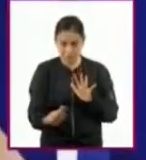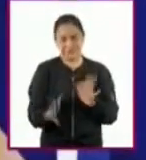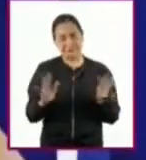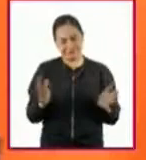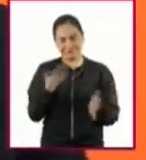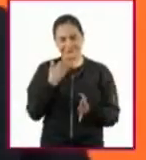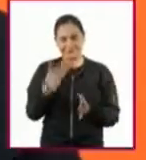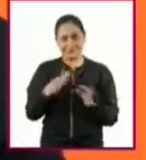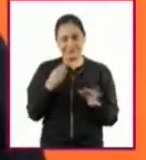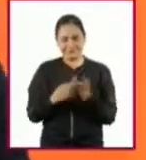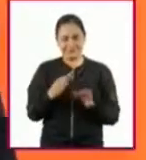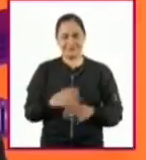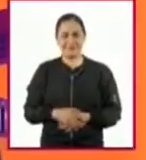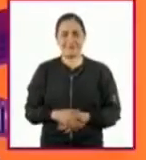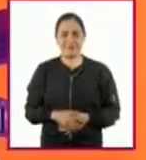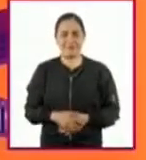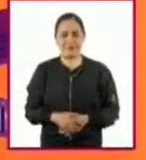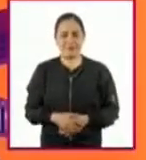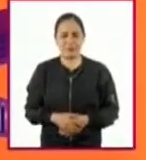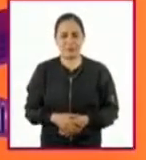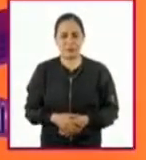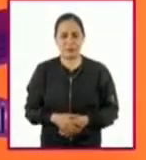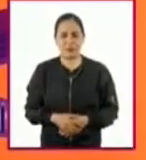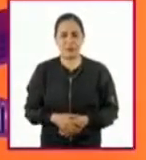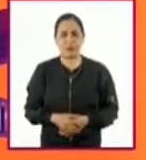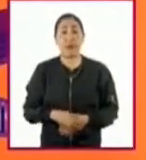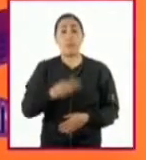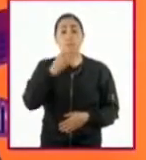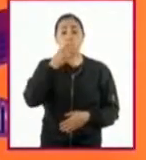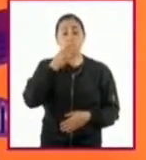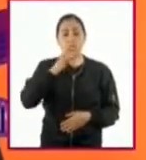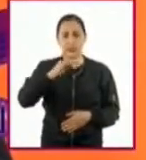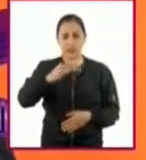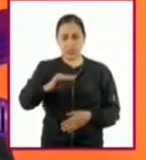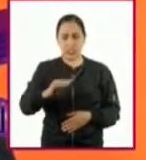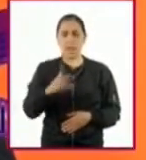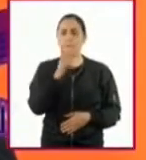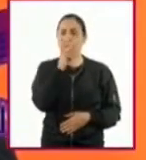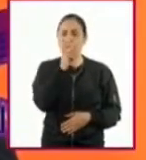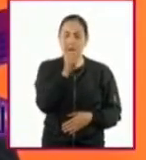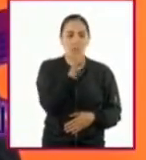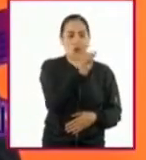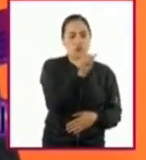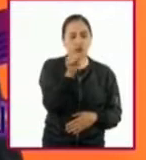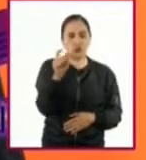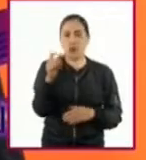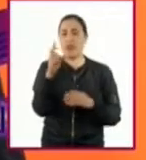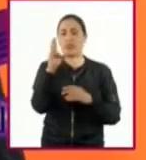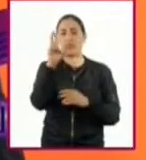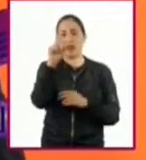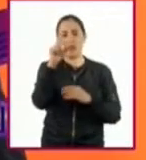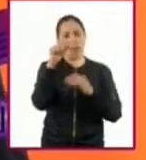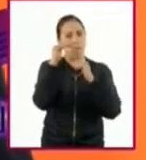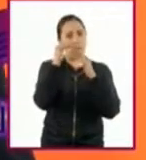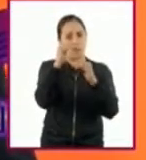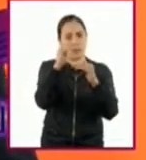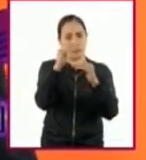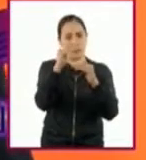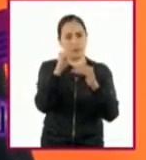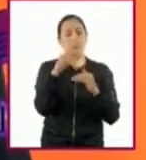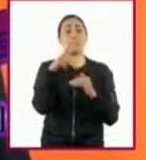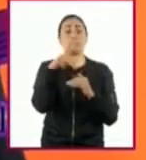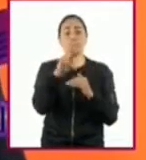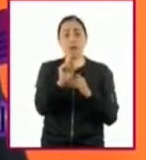Perfecto. Ya sabemos que el mensaje no debe llevar más de 30 palabras, pero hay que considerar que los números